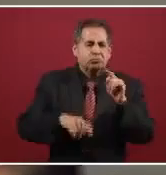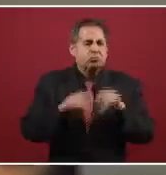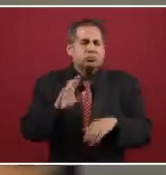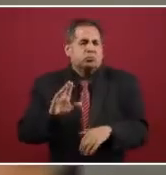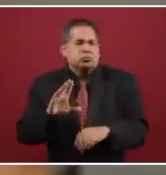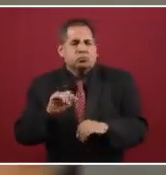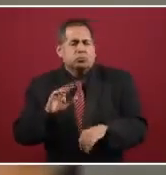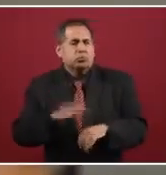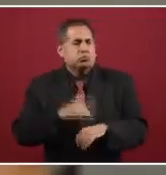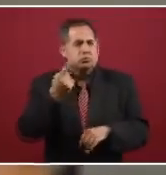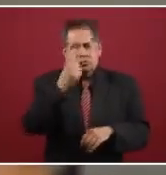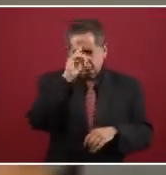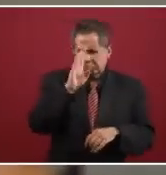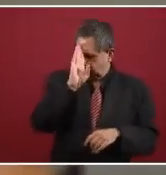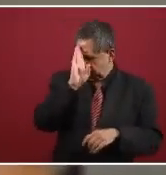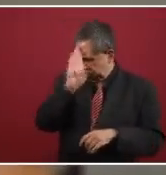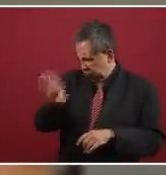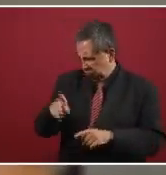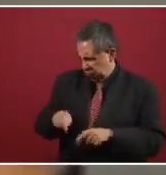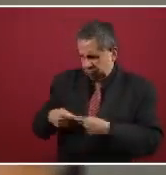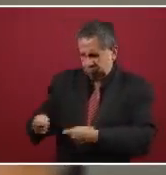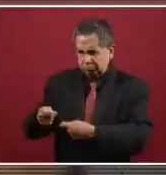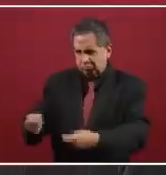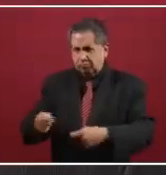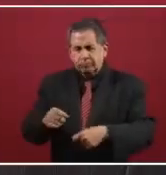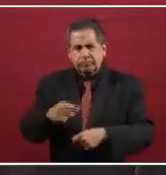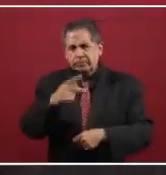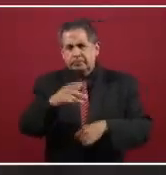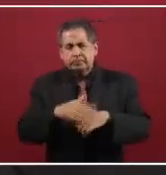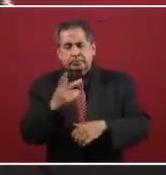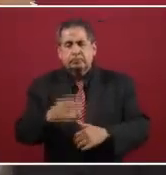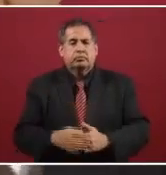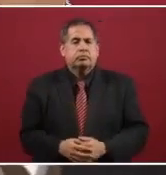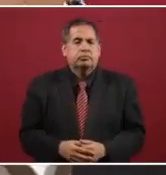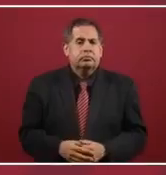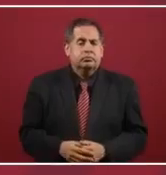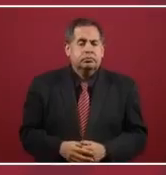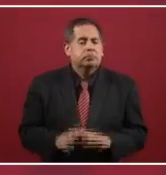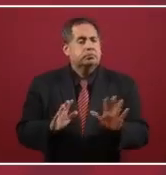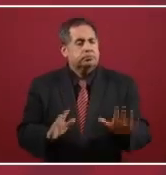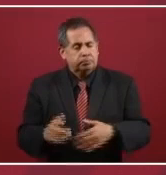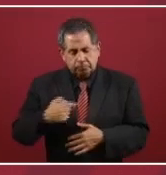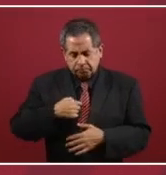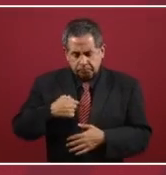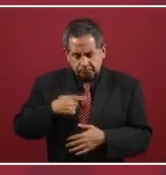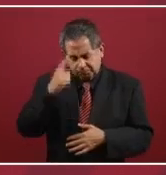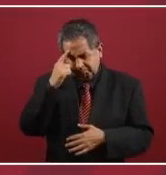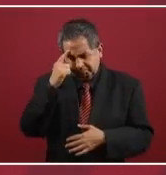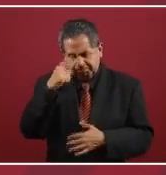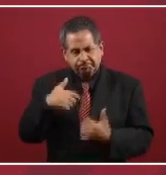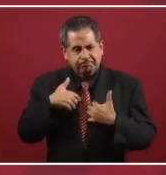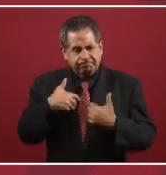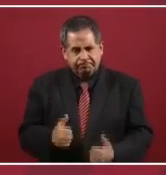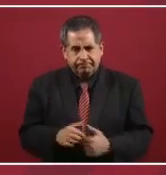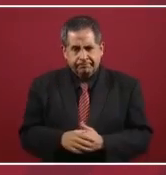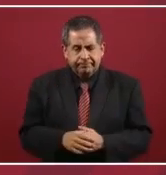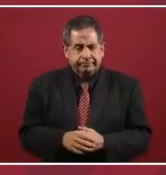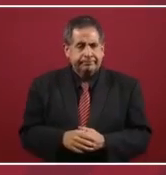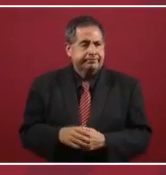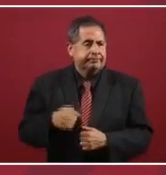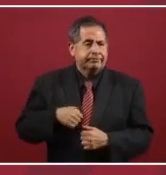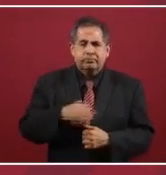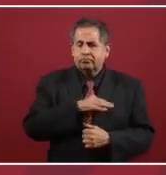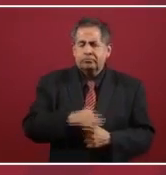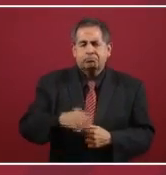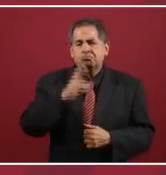debe este movimiento de su parte? Mire, yo he llegado a la conclusión de que todo lo que podamos